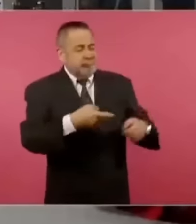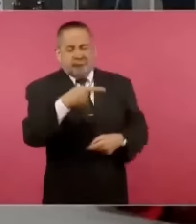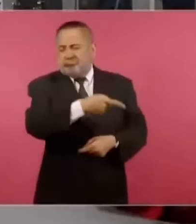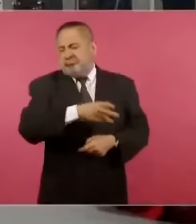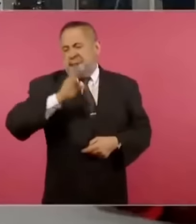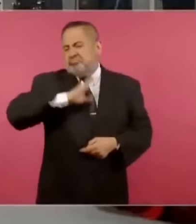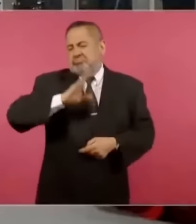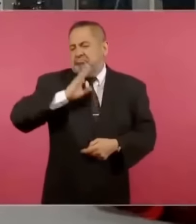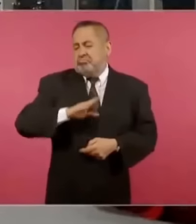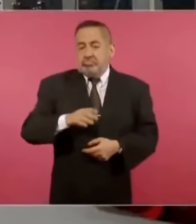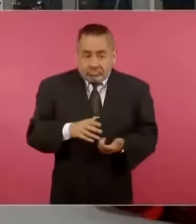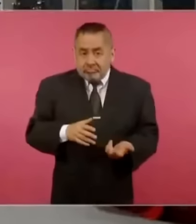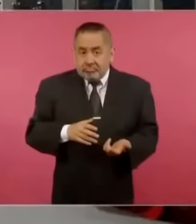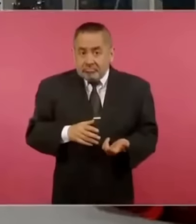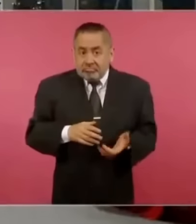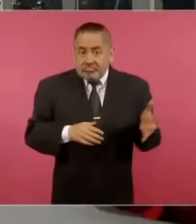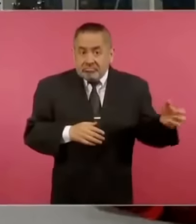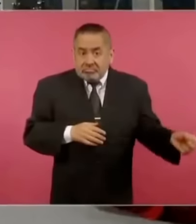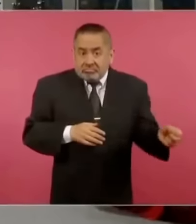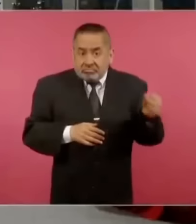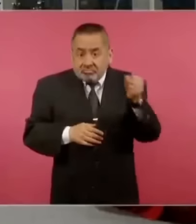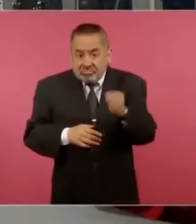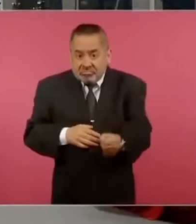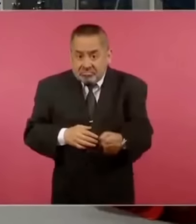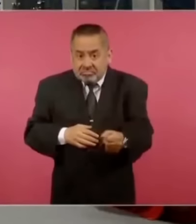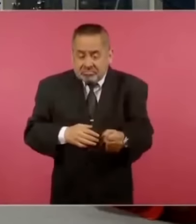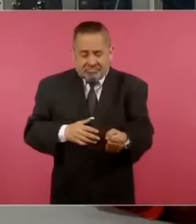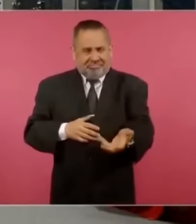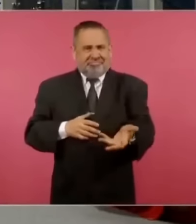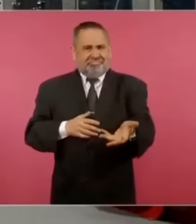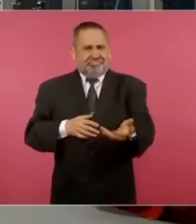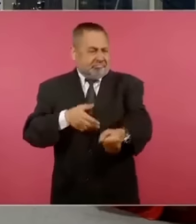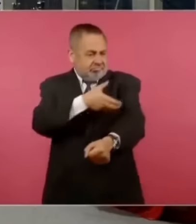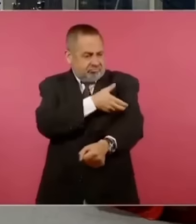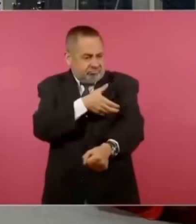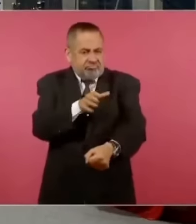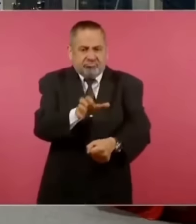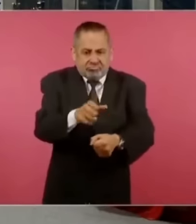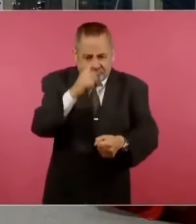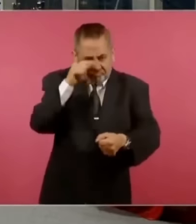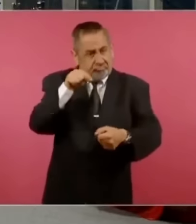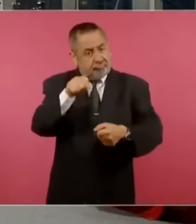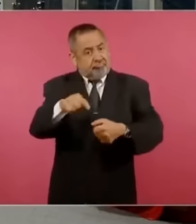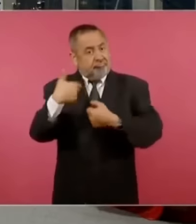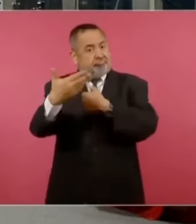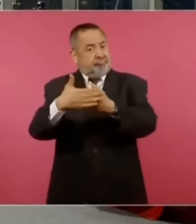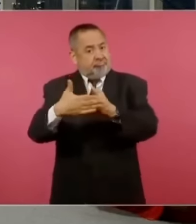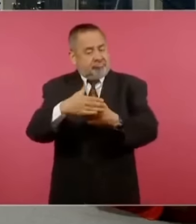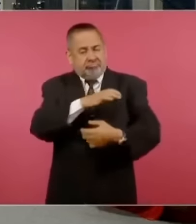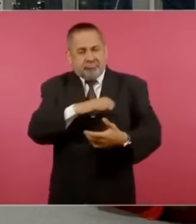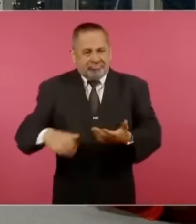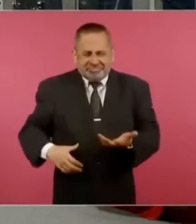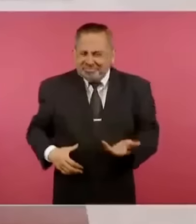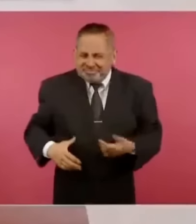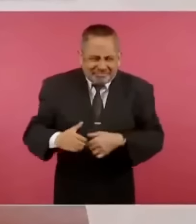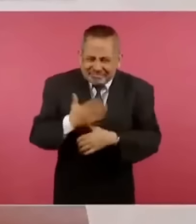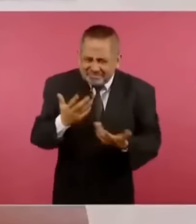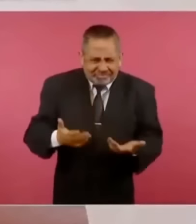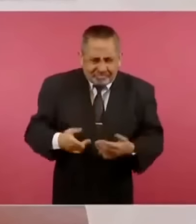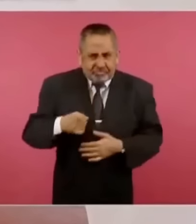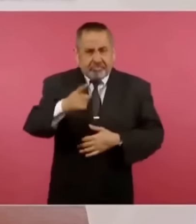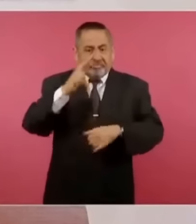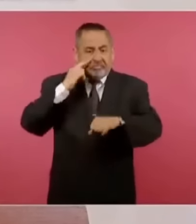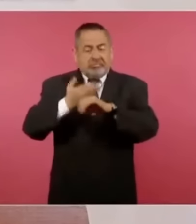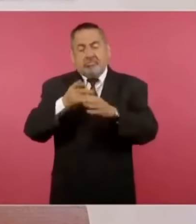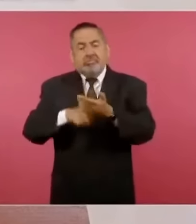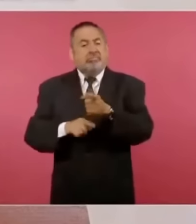Entonces, a esa persona están ustedes empoderando. Ya no, o sea, ¿por qué, presidente? Ahí está su responsabilidad